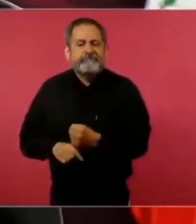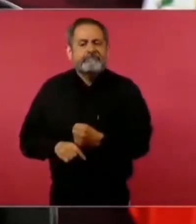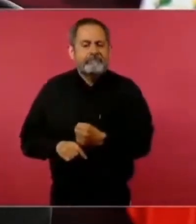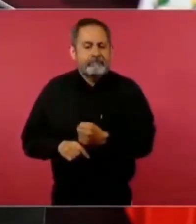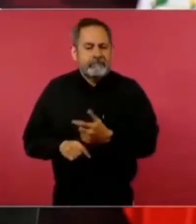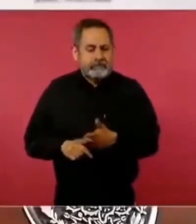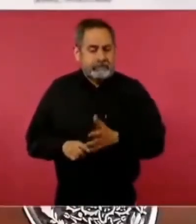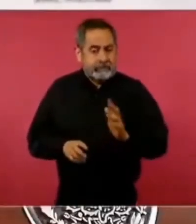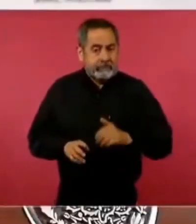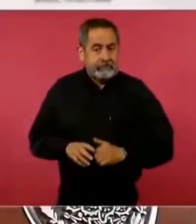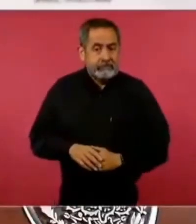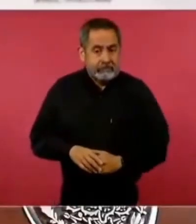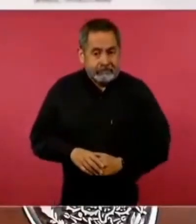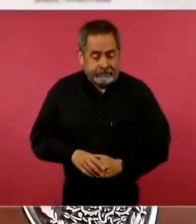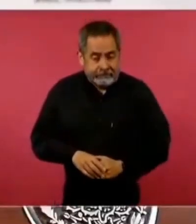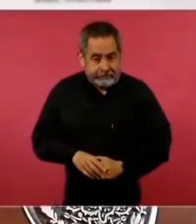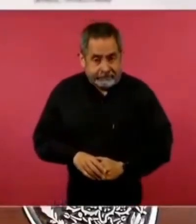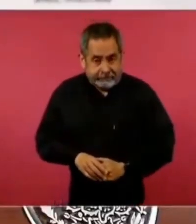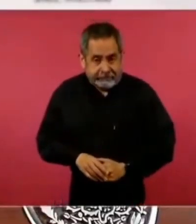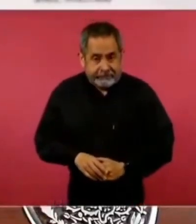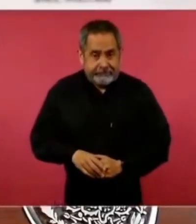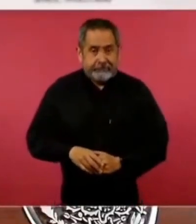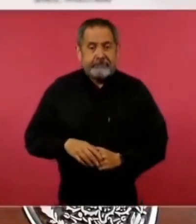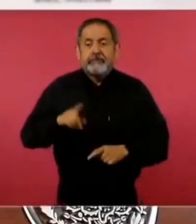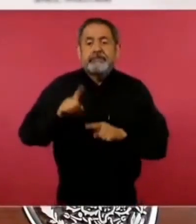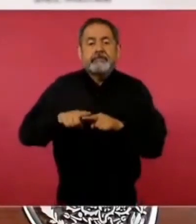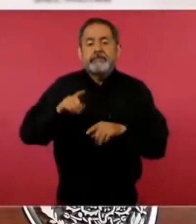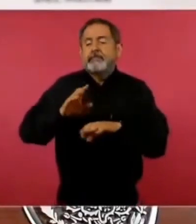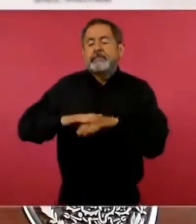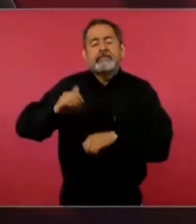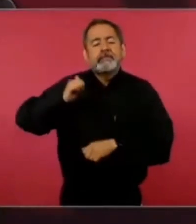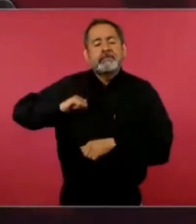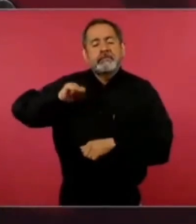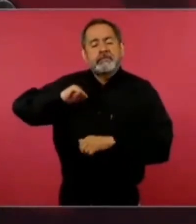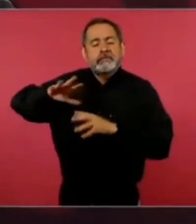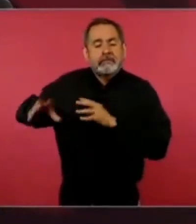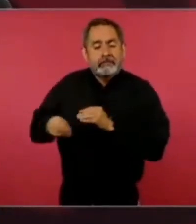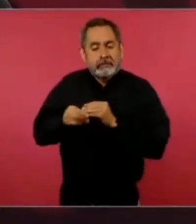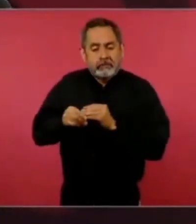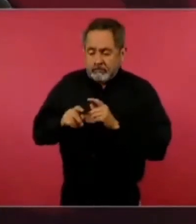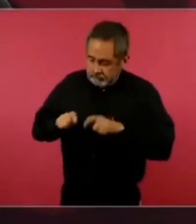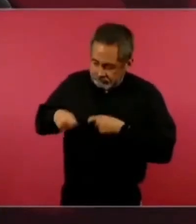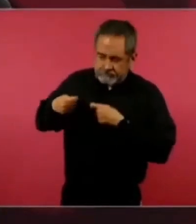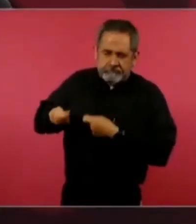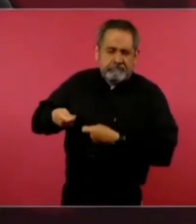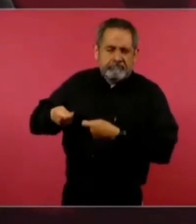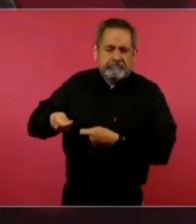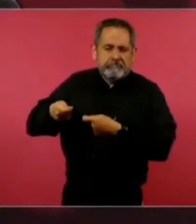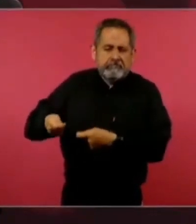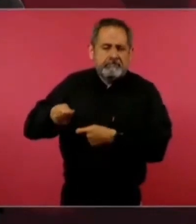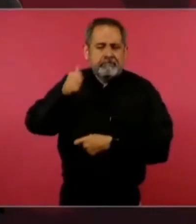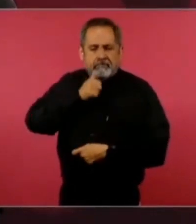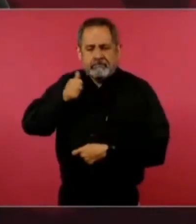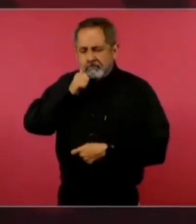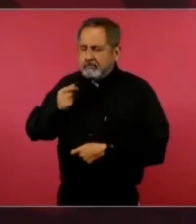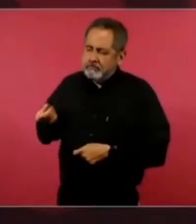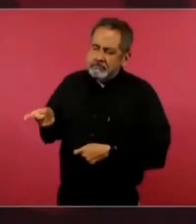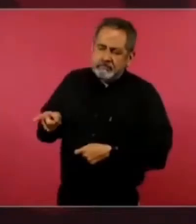Pero era el de más antigüedad, era el que le correspondía. Además,